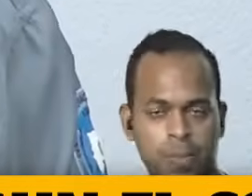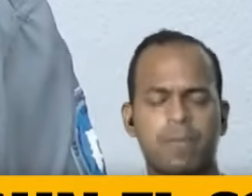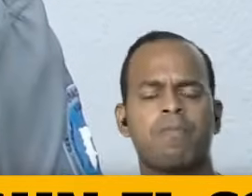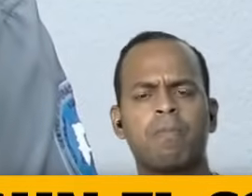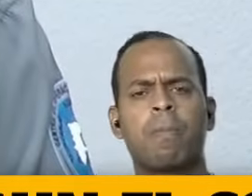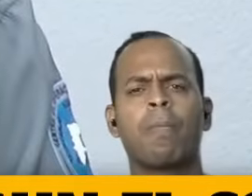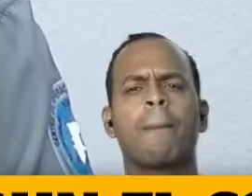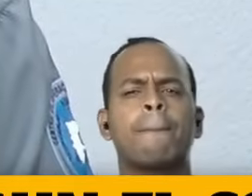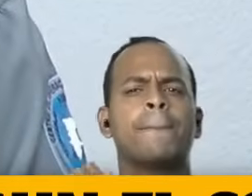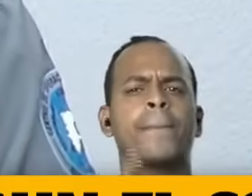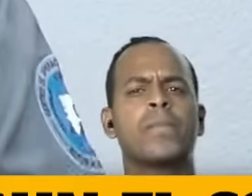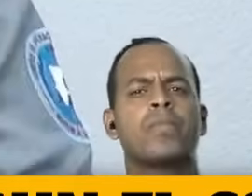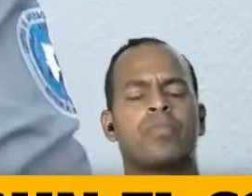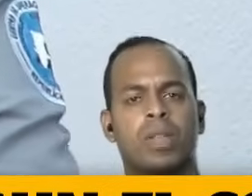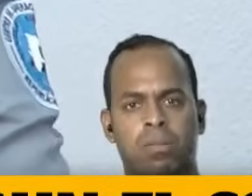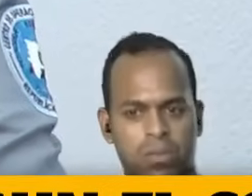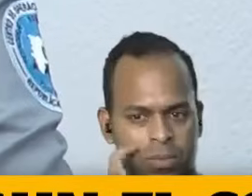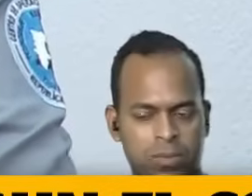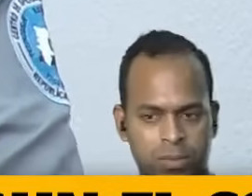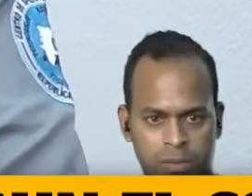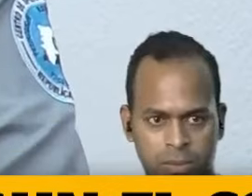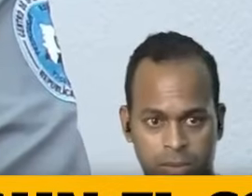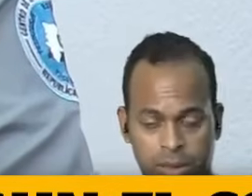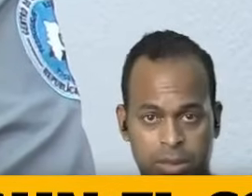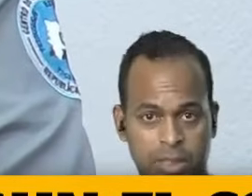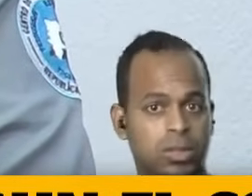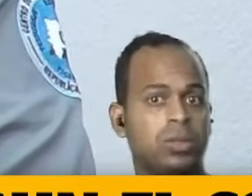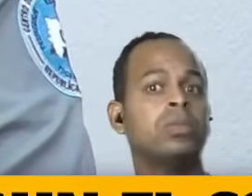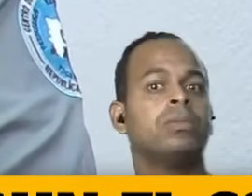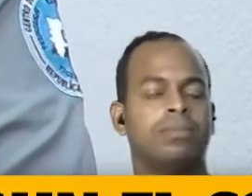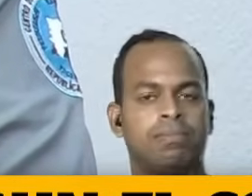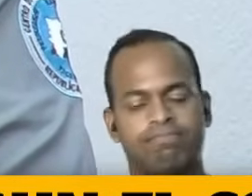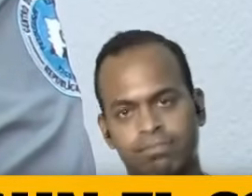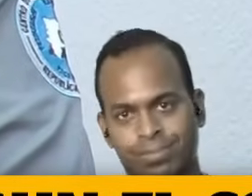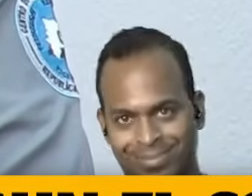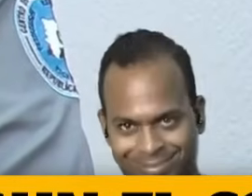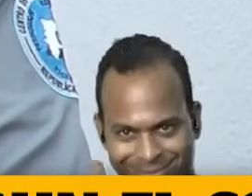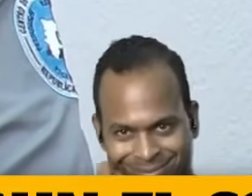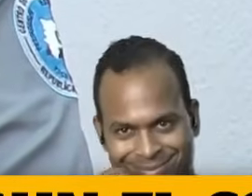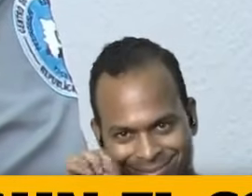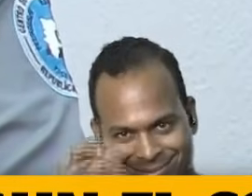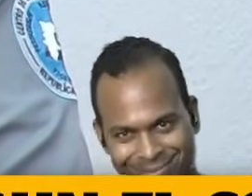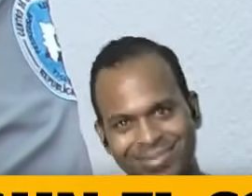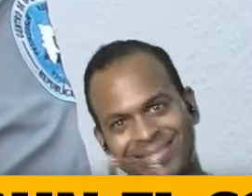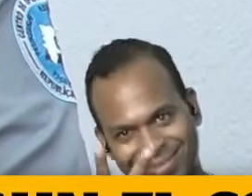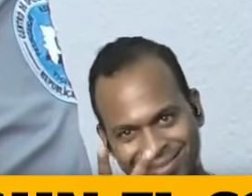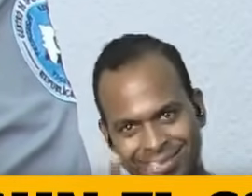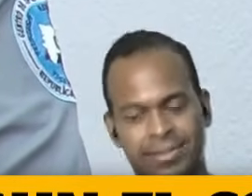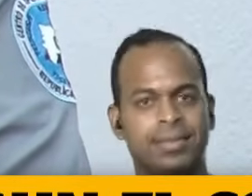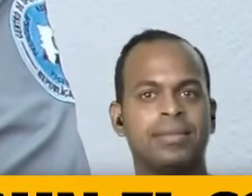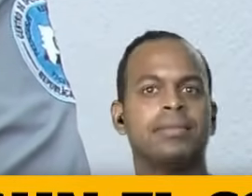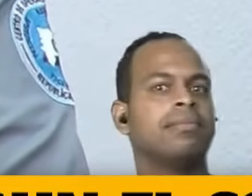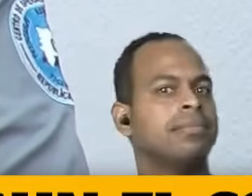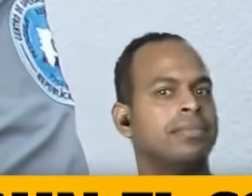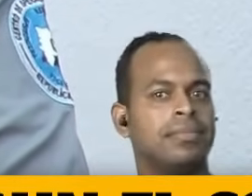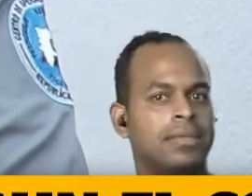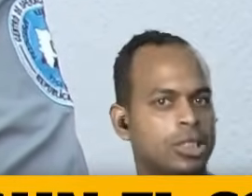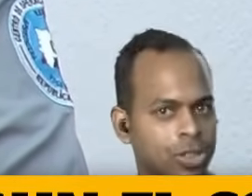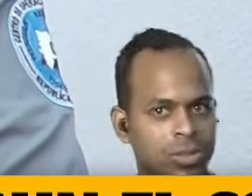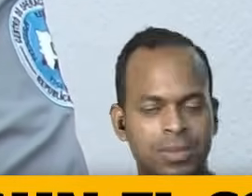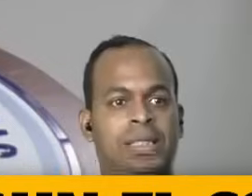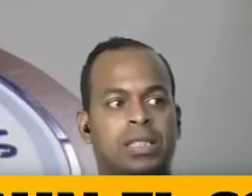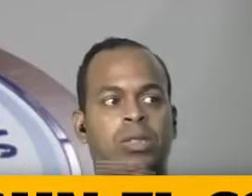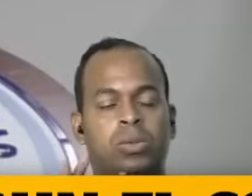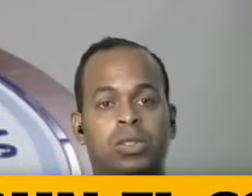por identificar, ¿tienen el número? ¿Cuántos? Lo acabo de señalar ahora, 3. O sea, lo que todavía el INACIP no ha certificado. Así